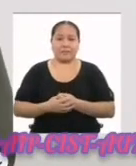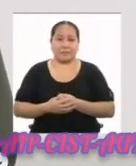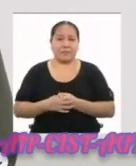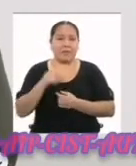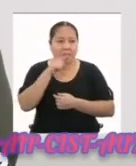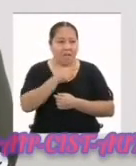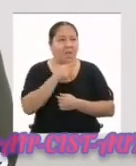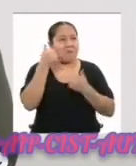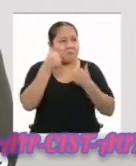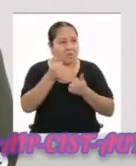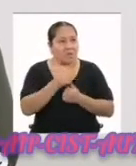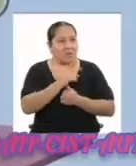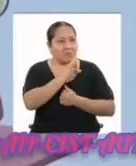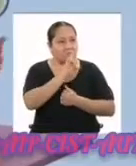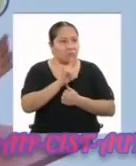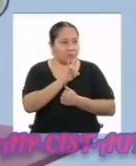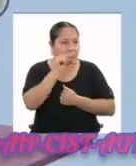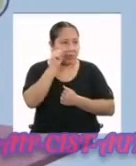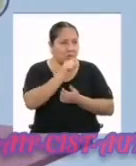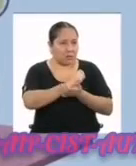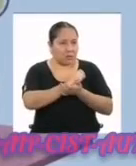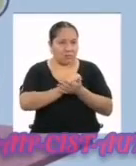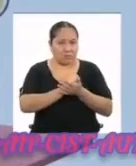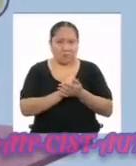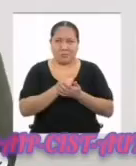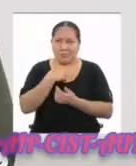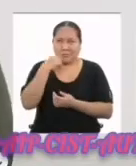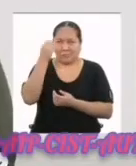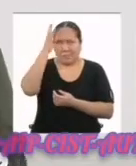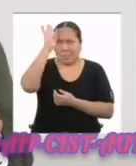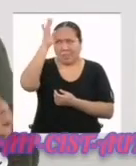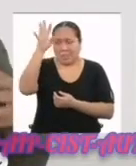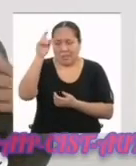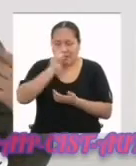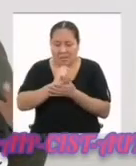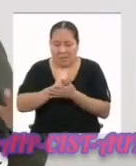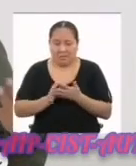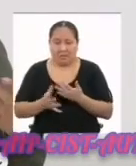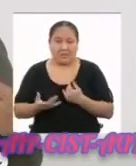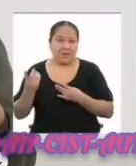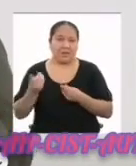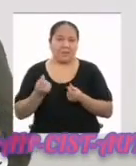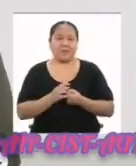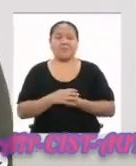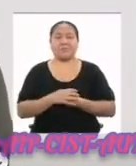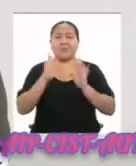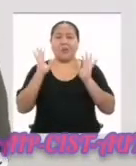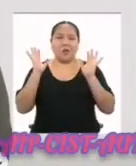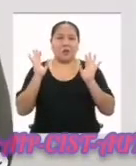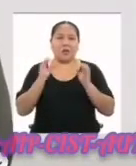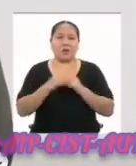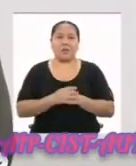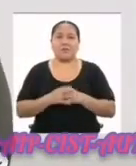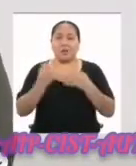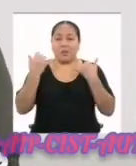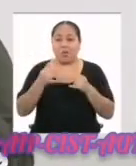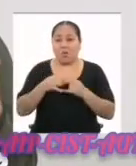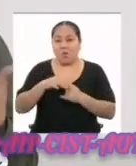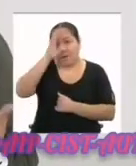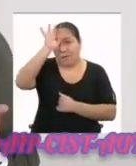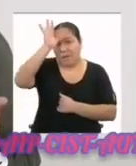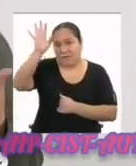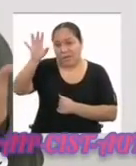utilizaste esos conectores. Me salió de chiripa, creo. Bueno, para no jugar al azar